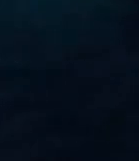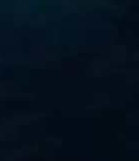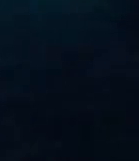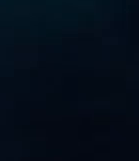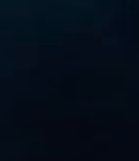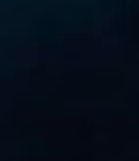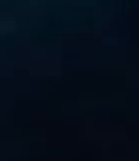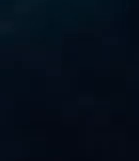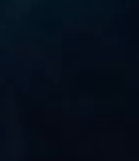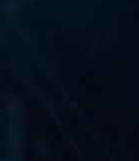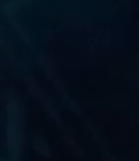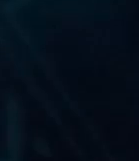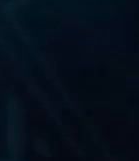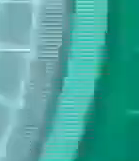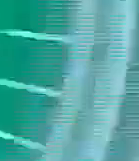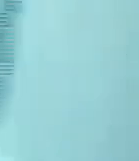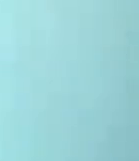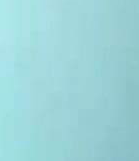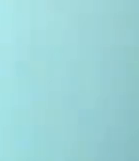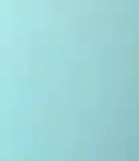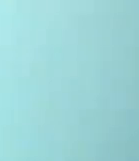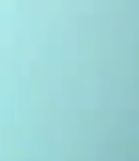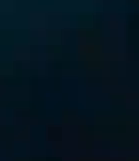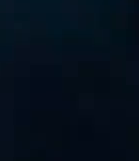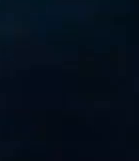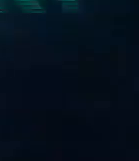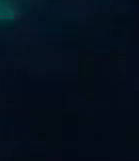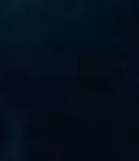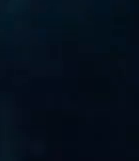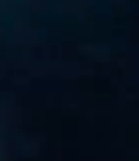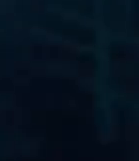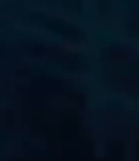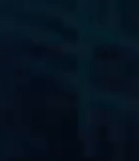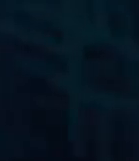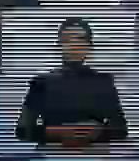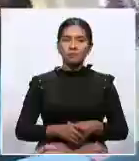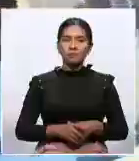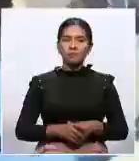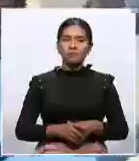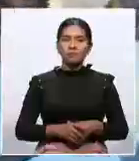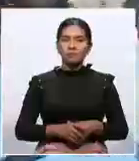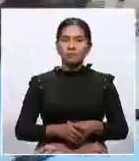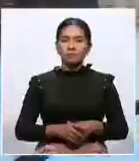pati uchamanta pacha wachagakuka imaginamanta rexichimos bacango.